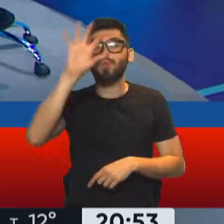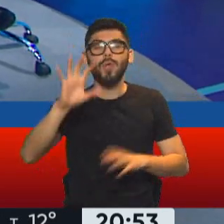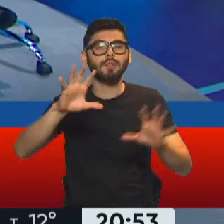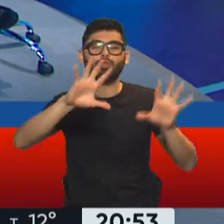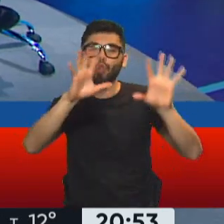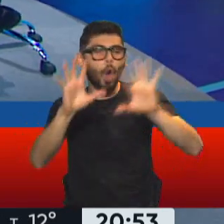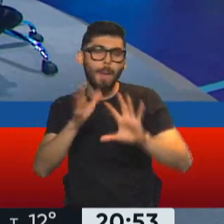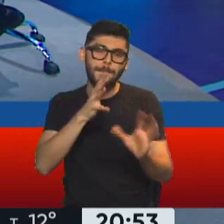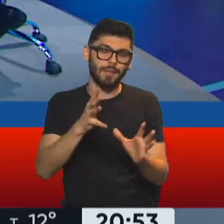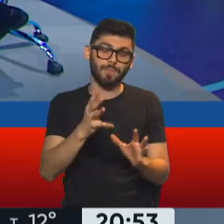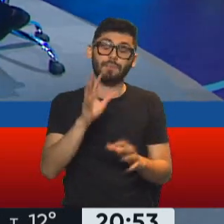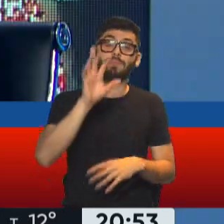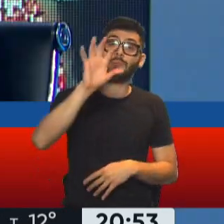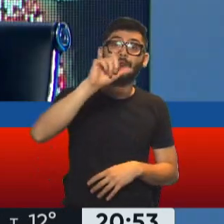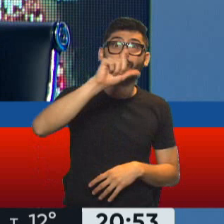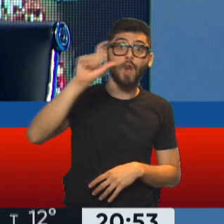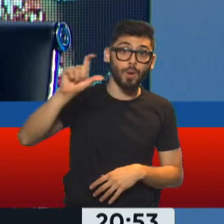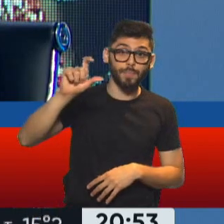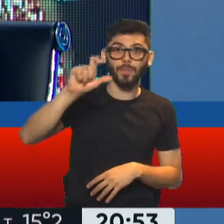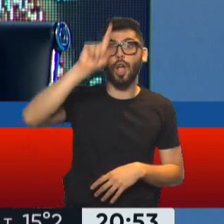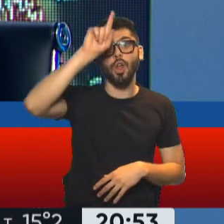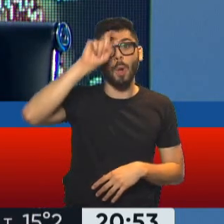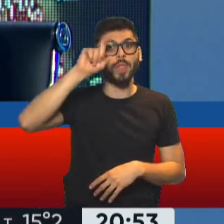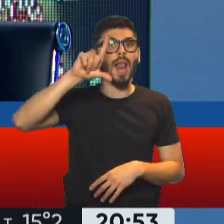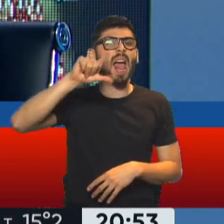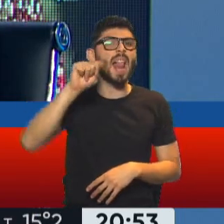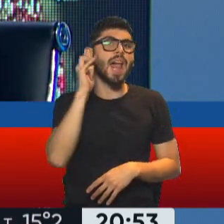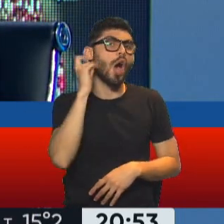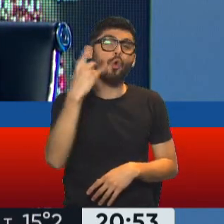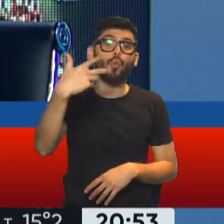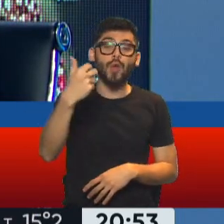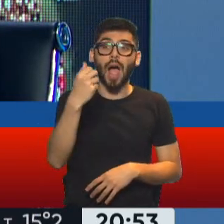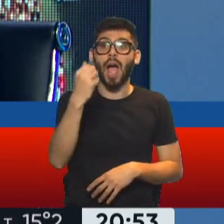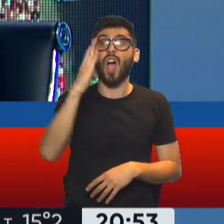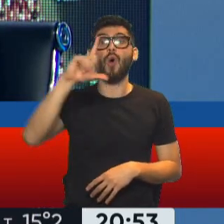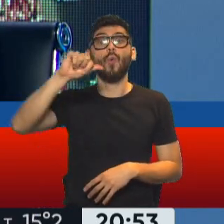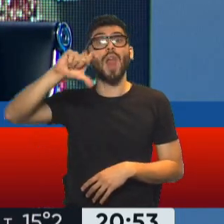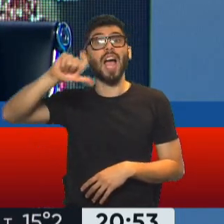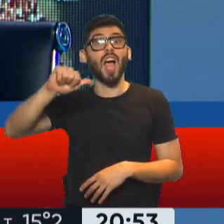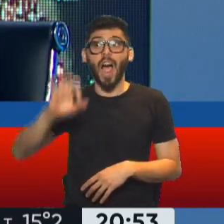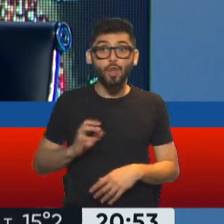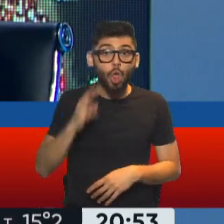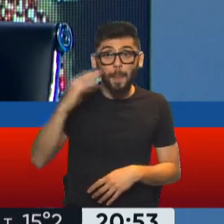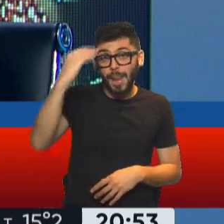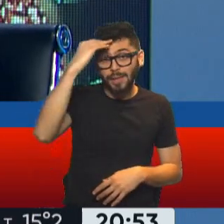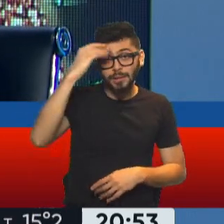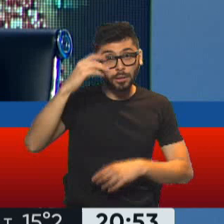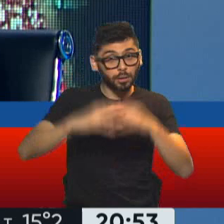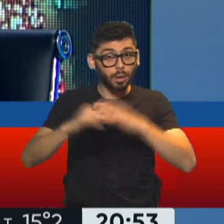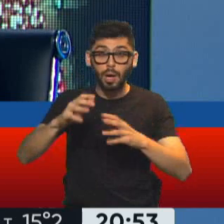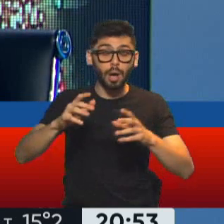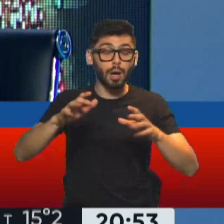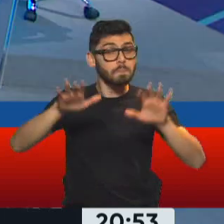En la provincia de Formosa, el hospital de Laguna Blanca lo dejaron parado a fin del 2015, que es lo mismo que pasó en los hospitales de